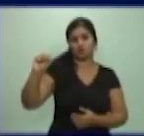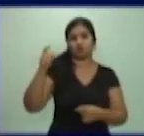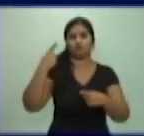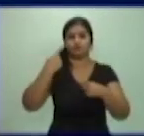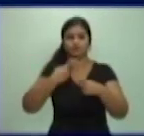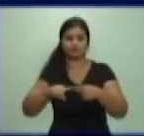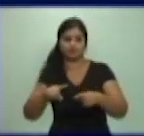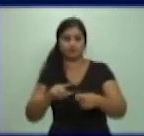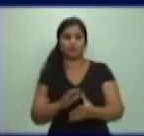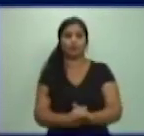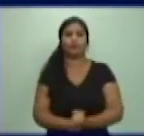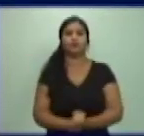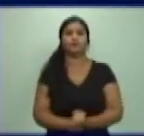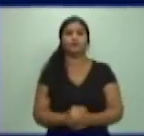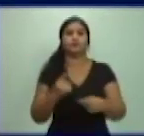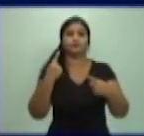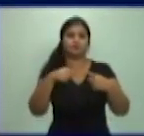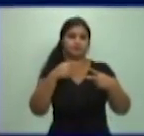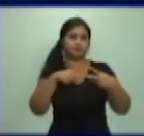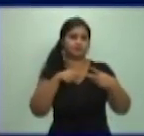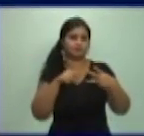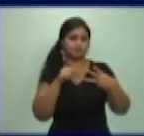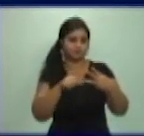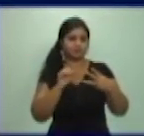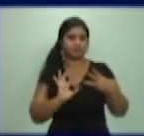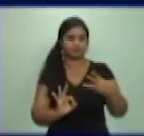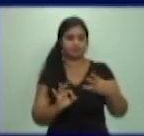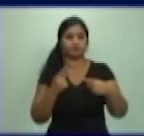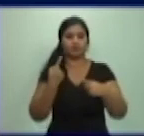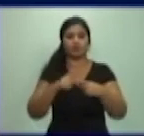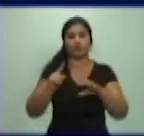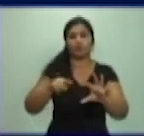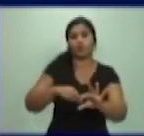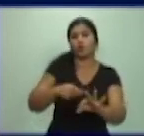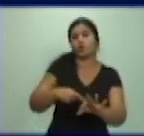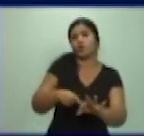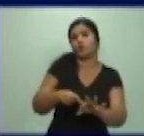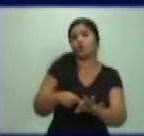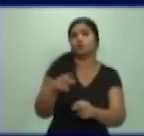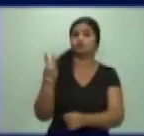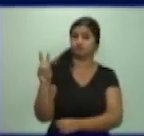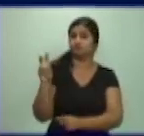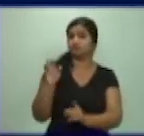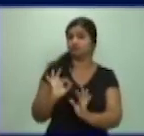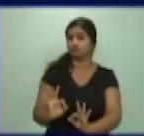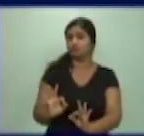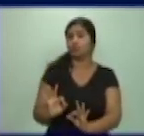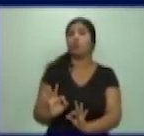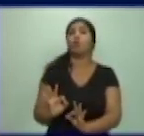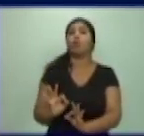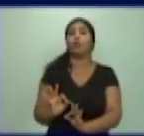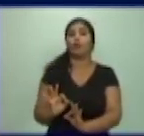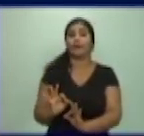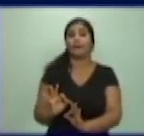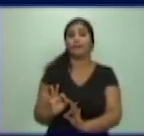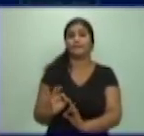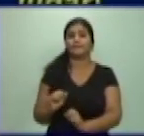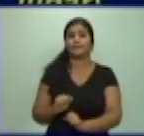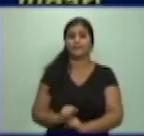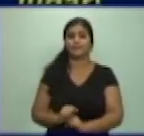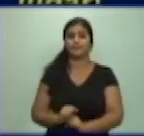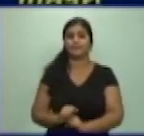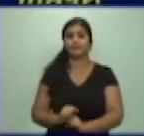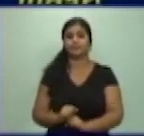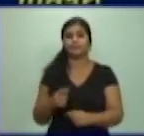literarias mantienen un estrecho vínculo. El núcleo del predicado mantienen predicado verbal, y los complementos